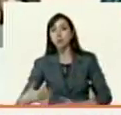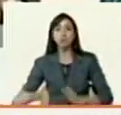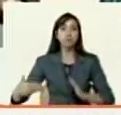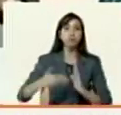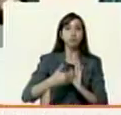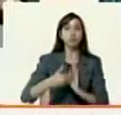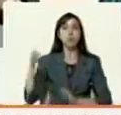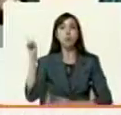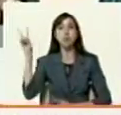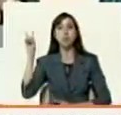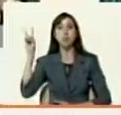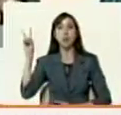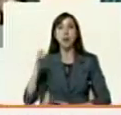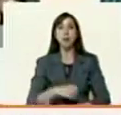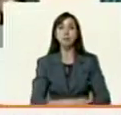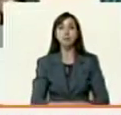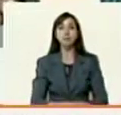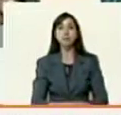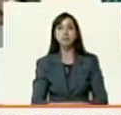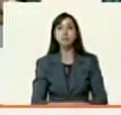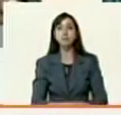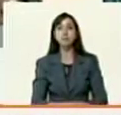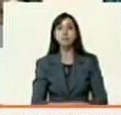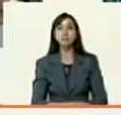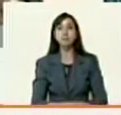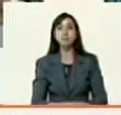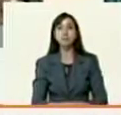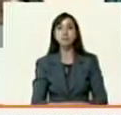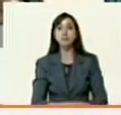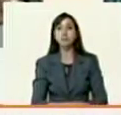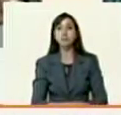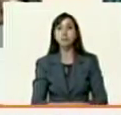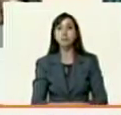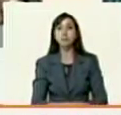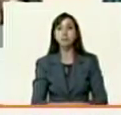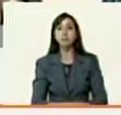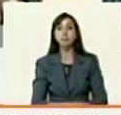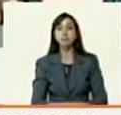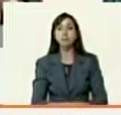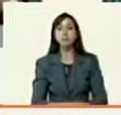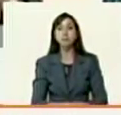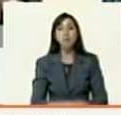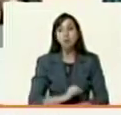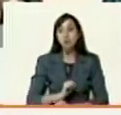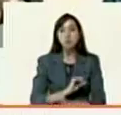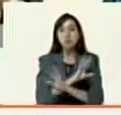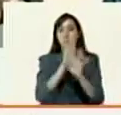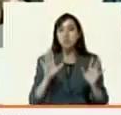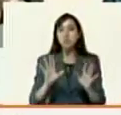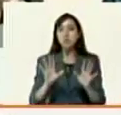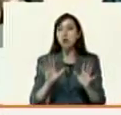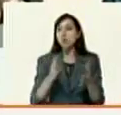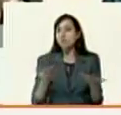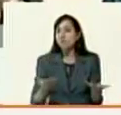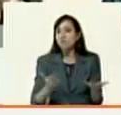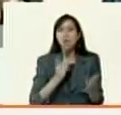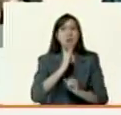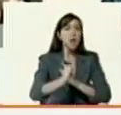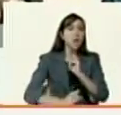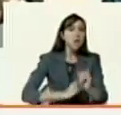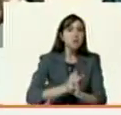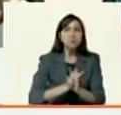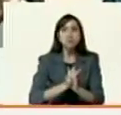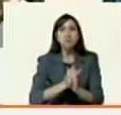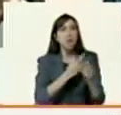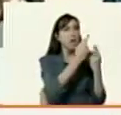obsesiva, de manera no comprensible desde la coherencia de las relaciones internacionales, de manera no